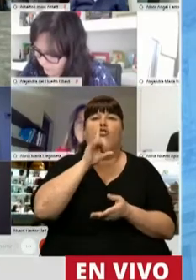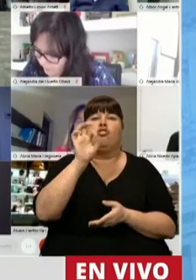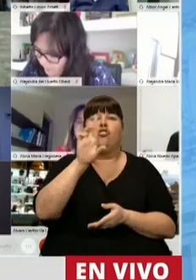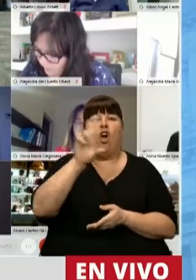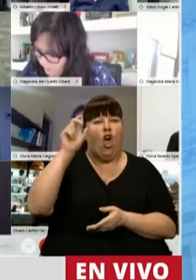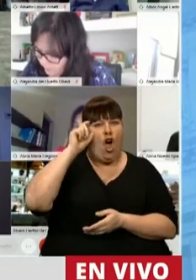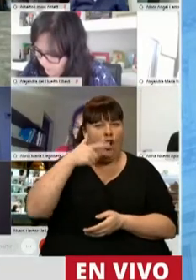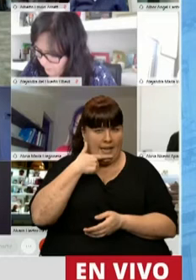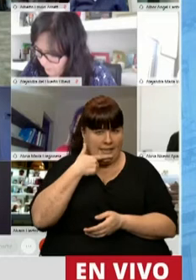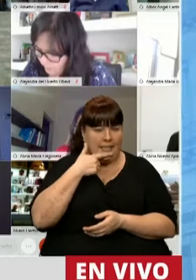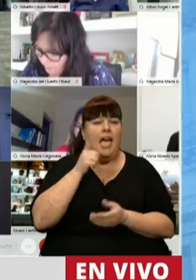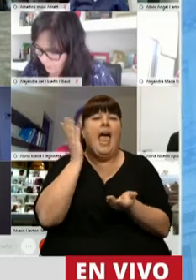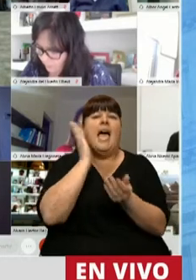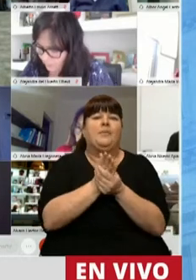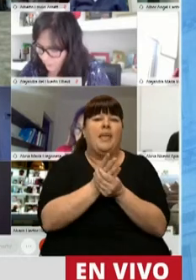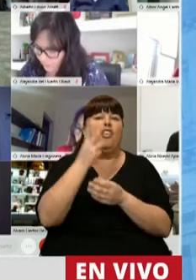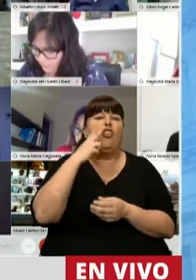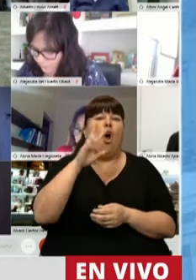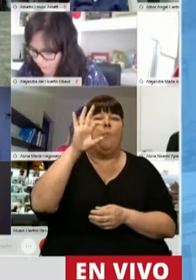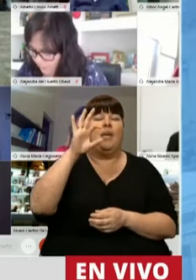Torres, que tramita en el expediente